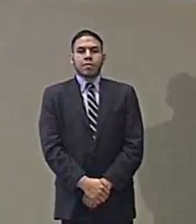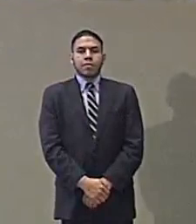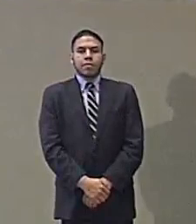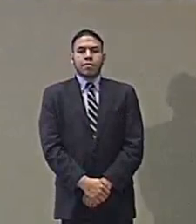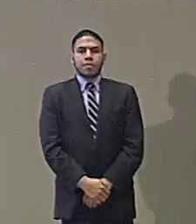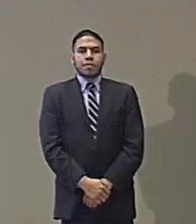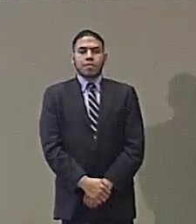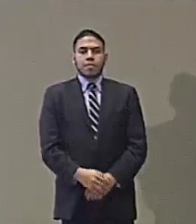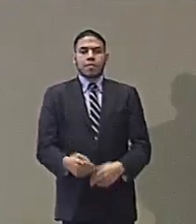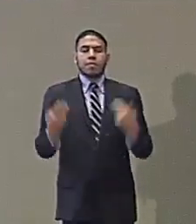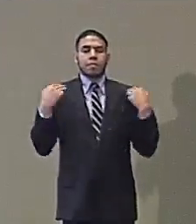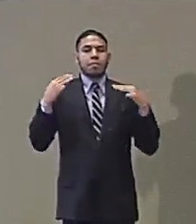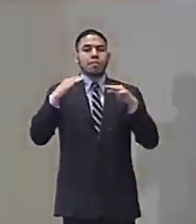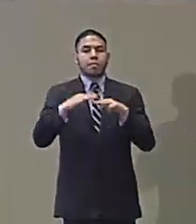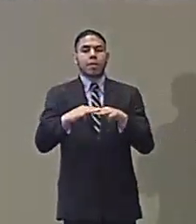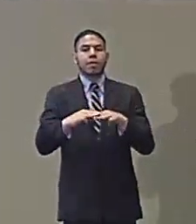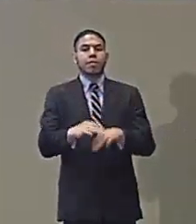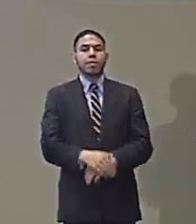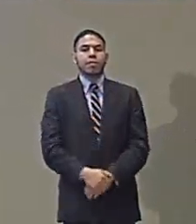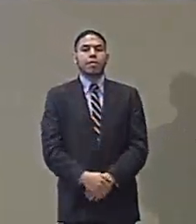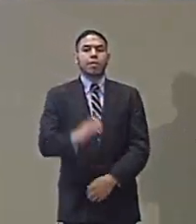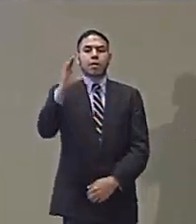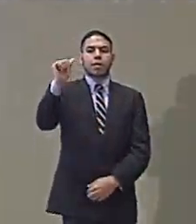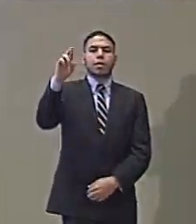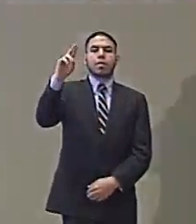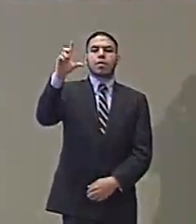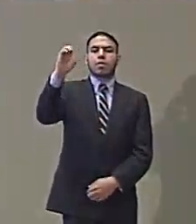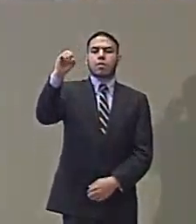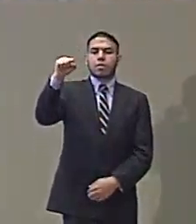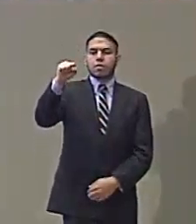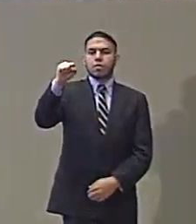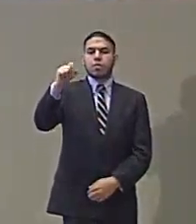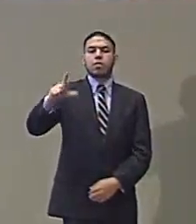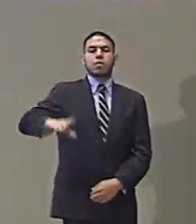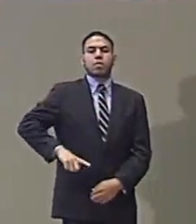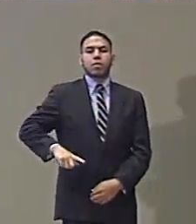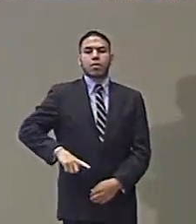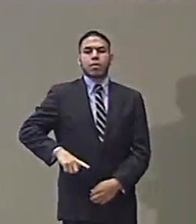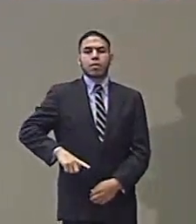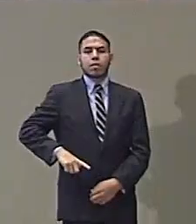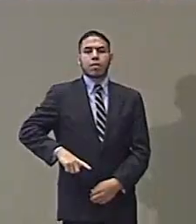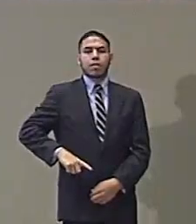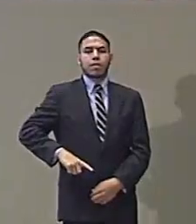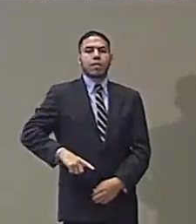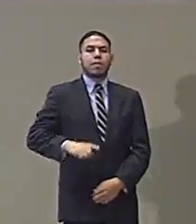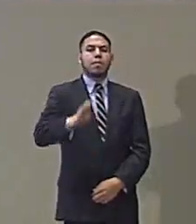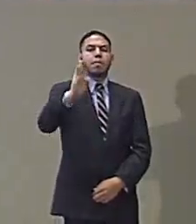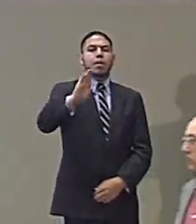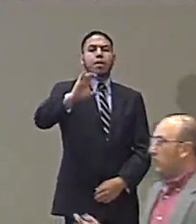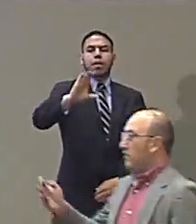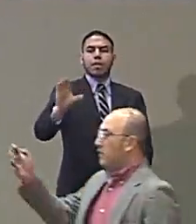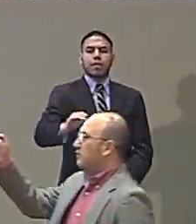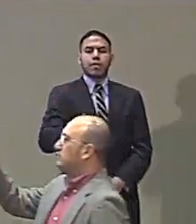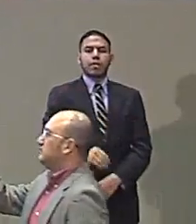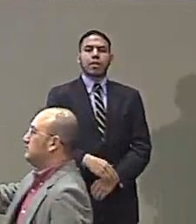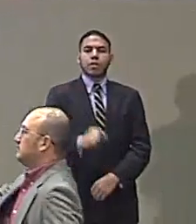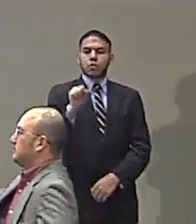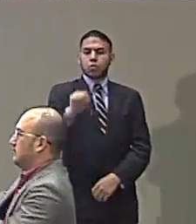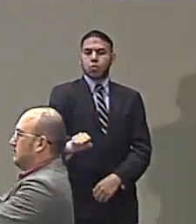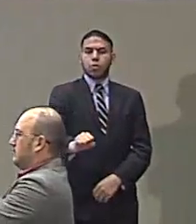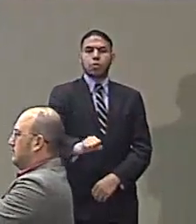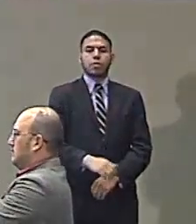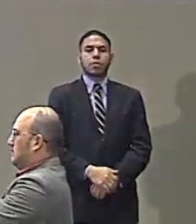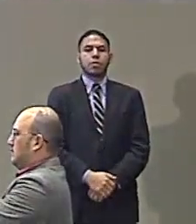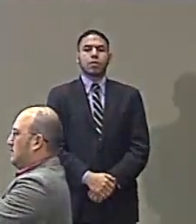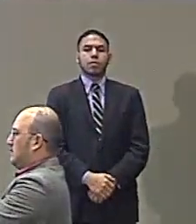el maestro carlos mendoza davis gobernador constitucional del estado de baja california sur y coordinador de la comisión de turismo